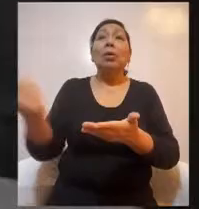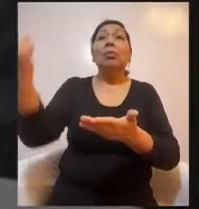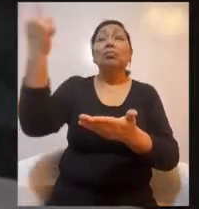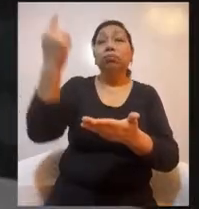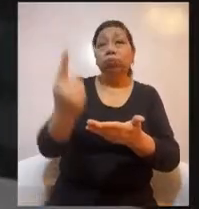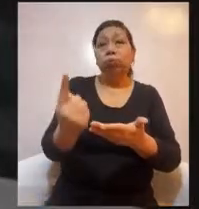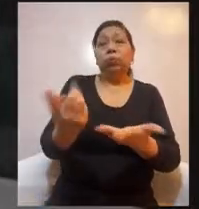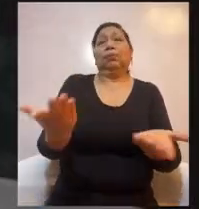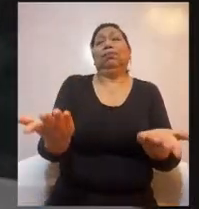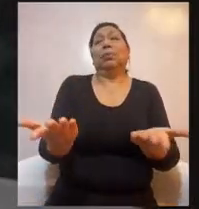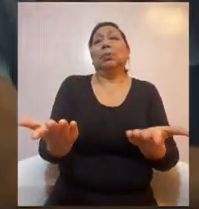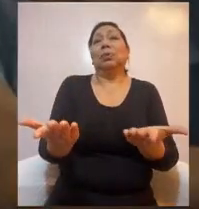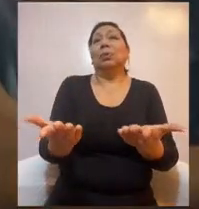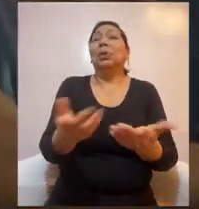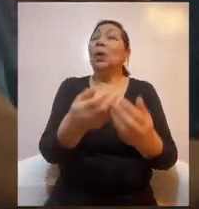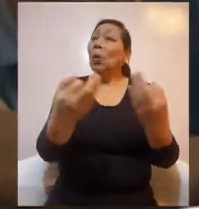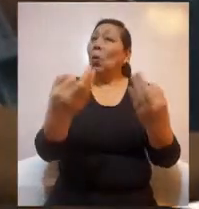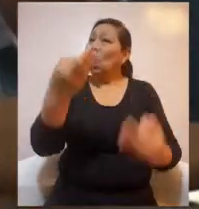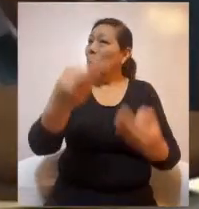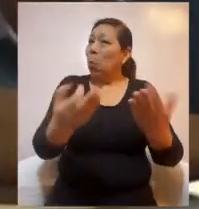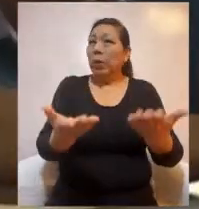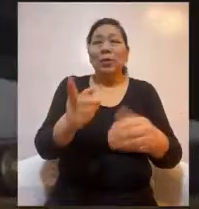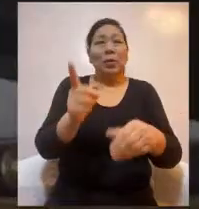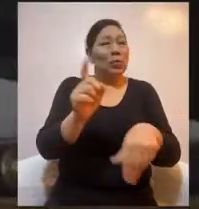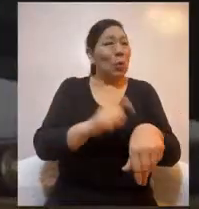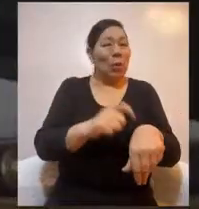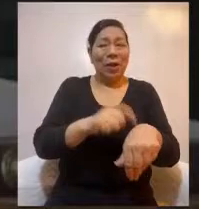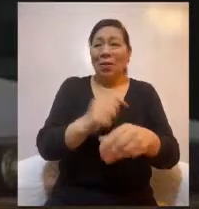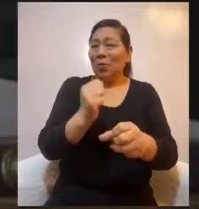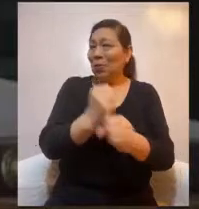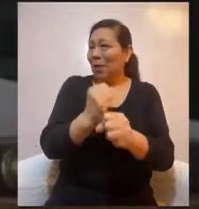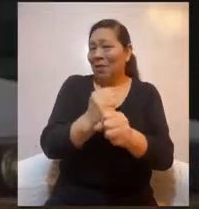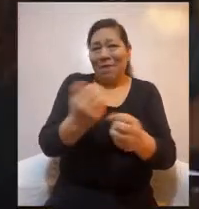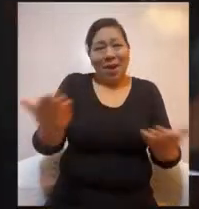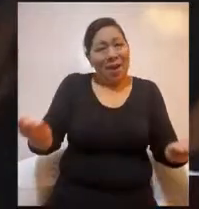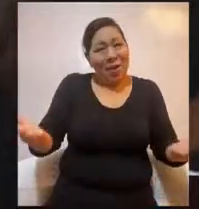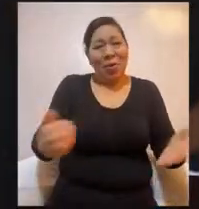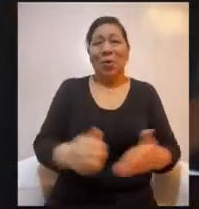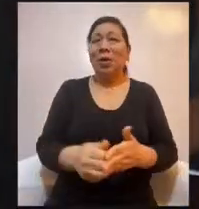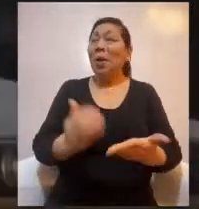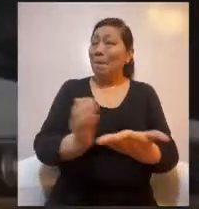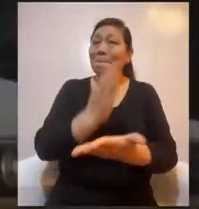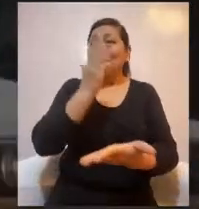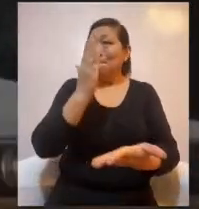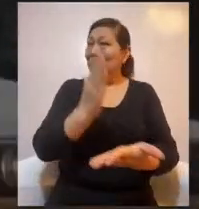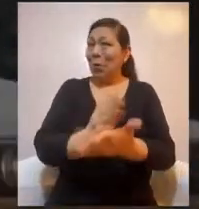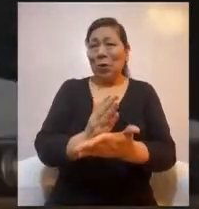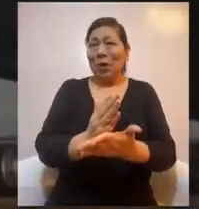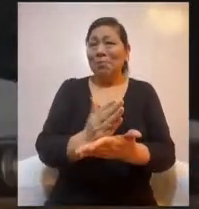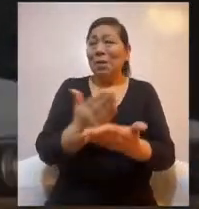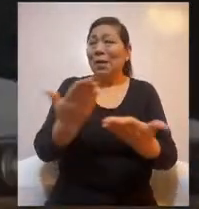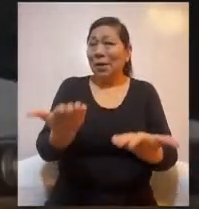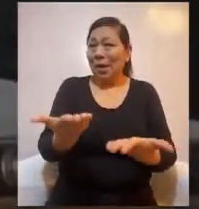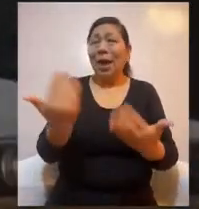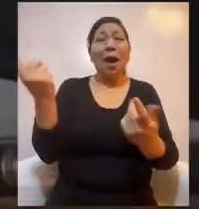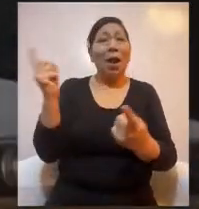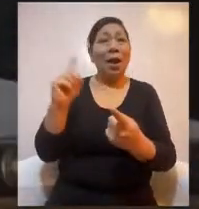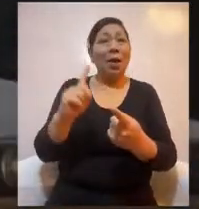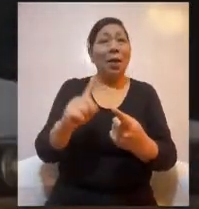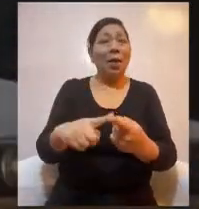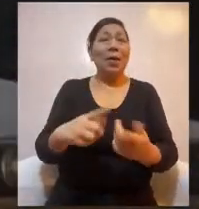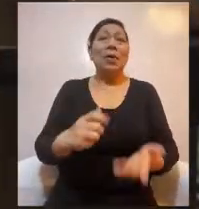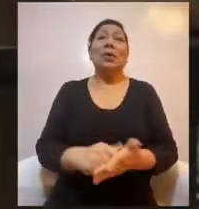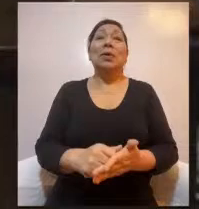realizar audiencias inclusive en estos horarios y nos da cuenta de la problemática que existe